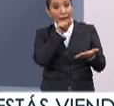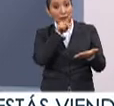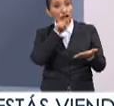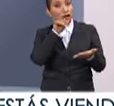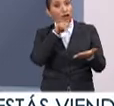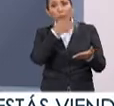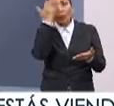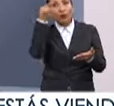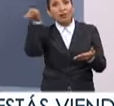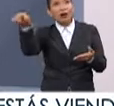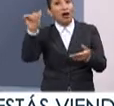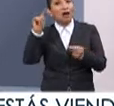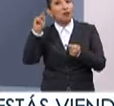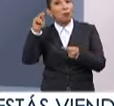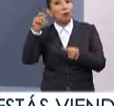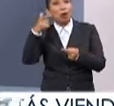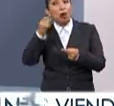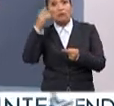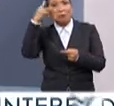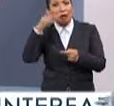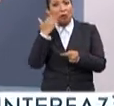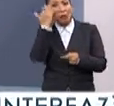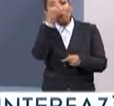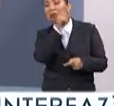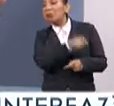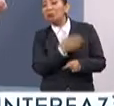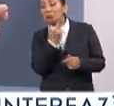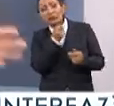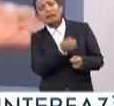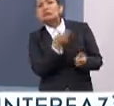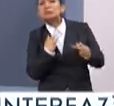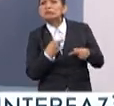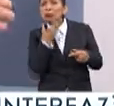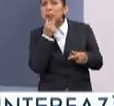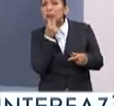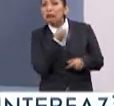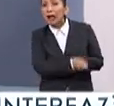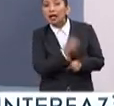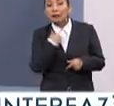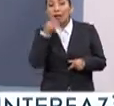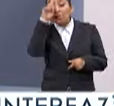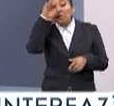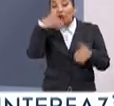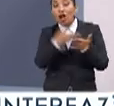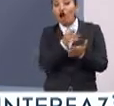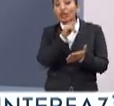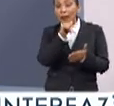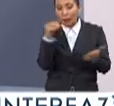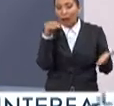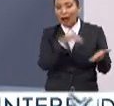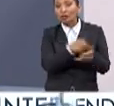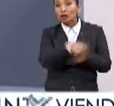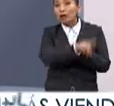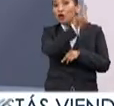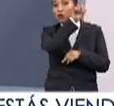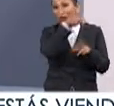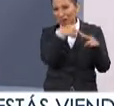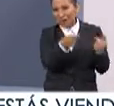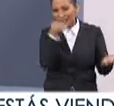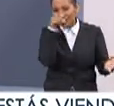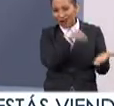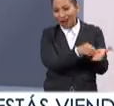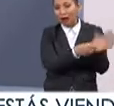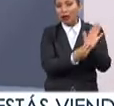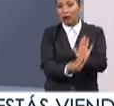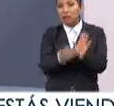lo concierne y los antropólogos mexicanos o sea los especialistas no lo conocen lo propone octavio paz para abrir el número uno de su revista entonces